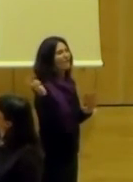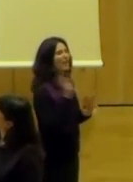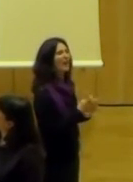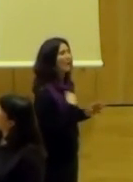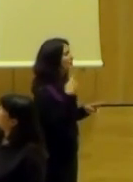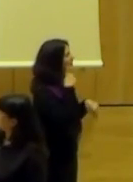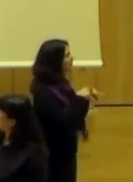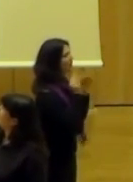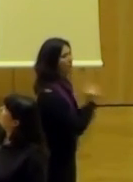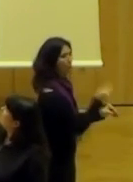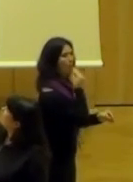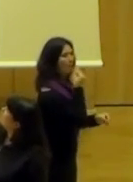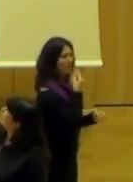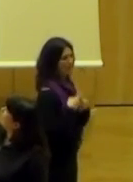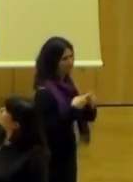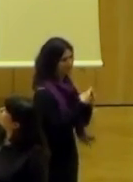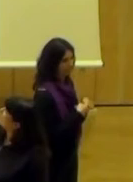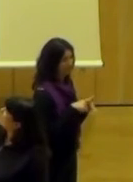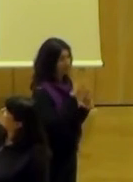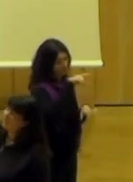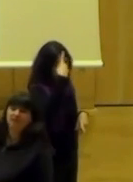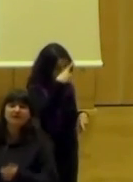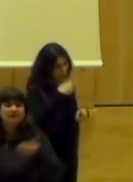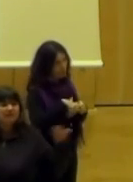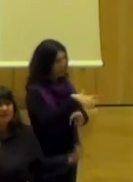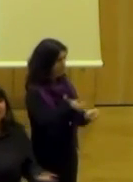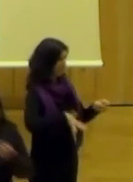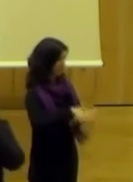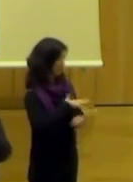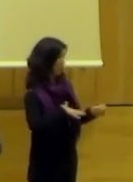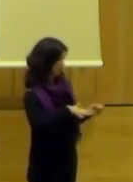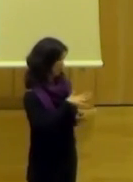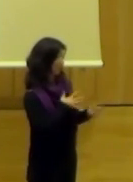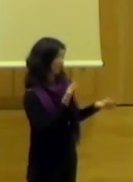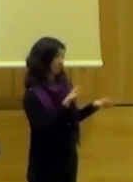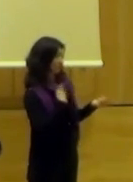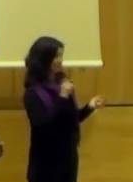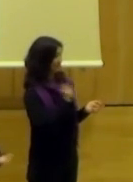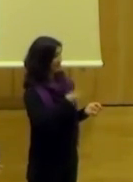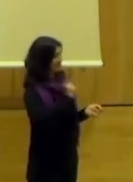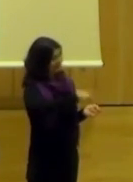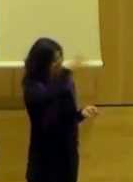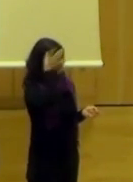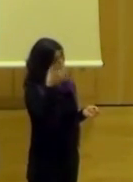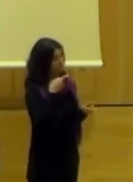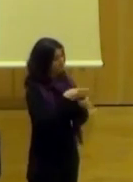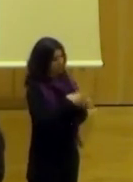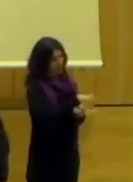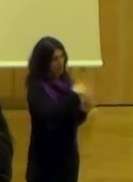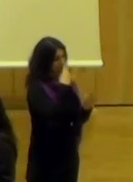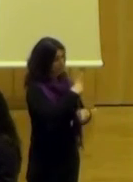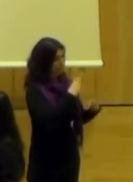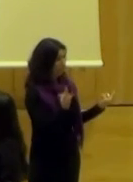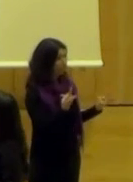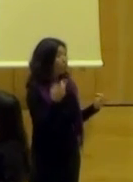cual procedemos, ¿no? También la cultura en la plaza, que era en los veranos, utilizar los espacios